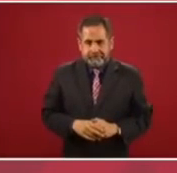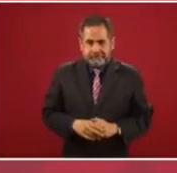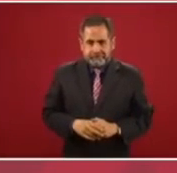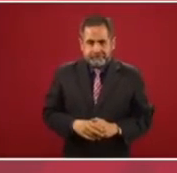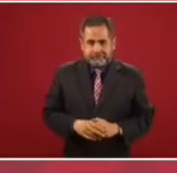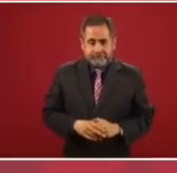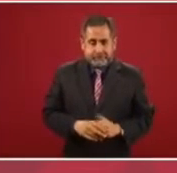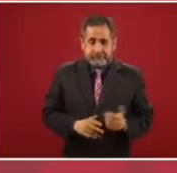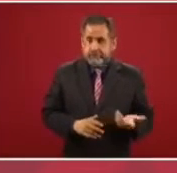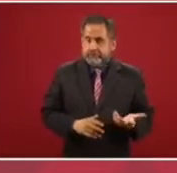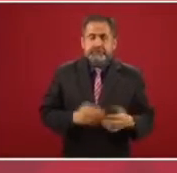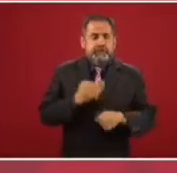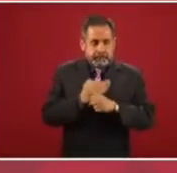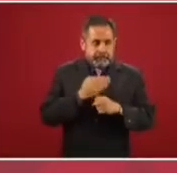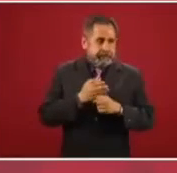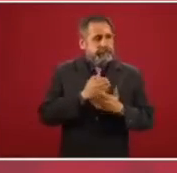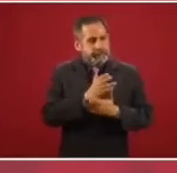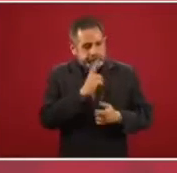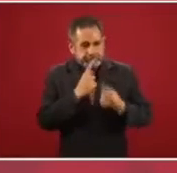y estamos resolviendo